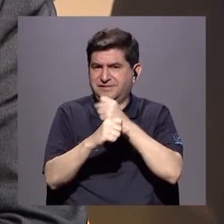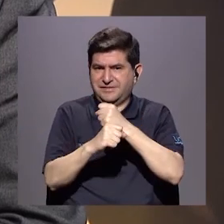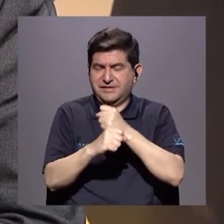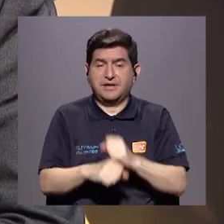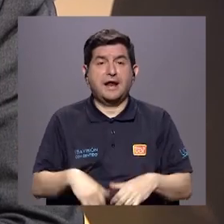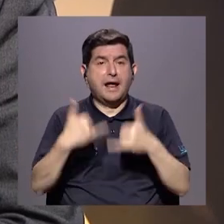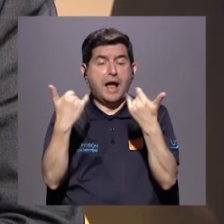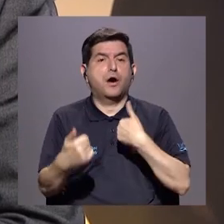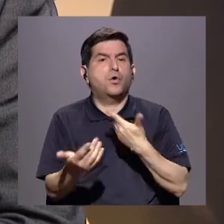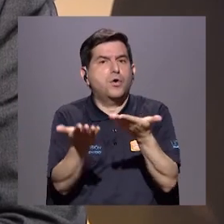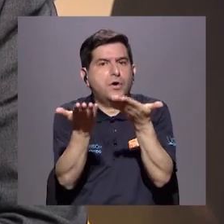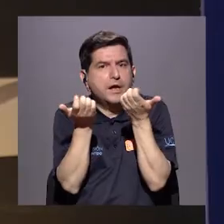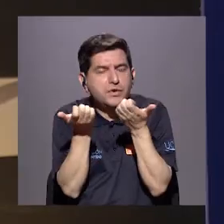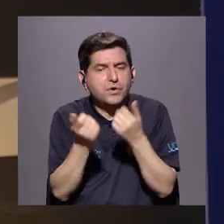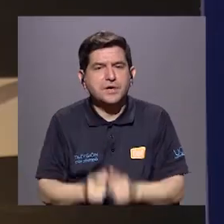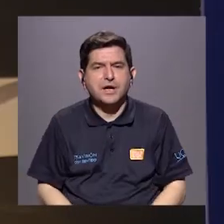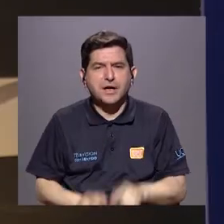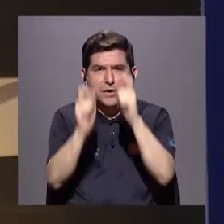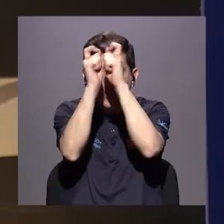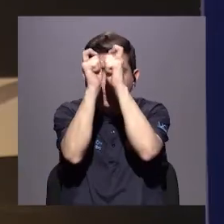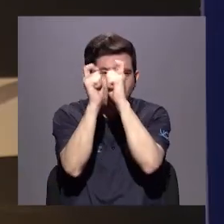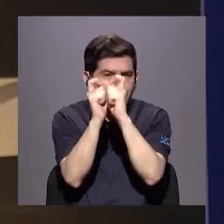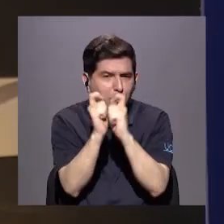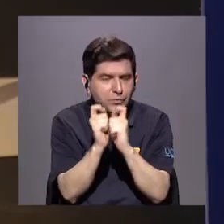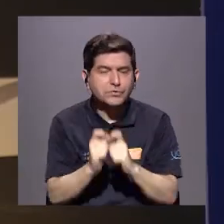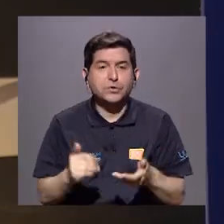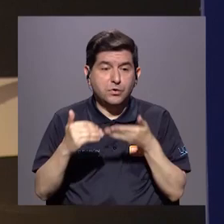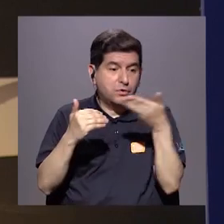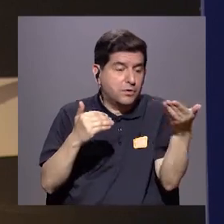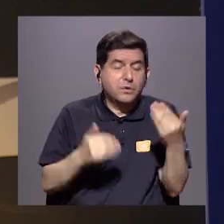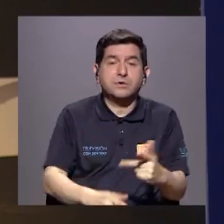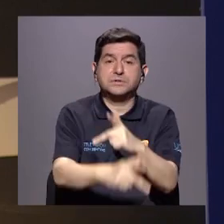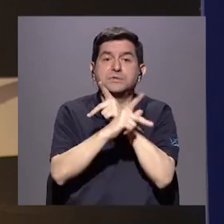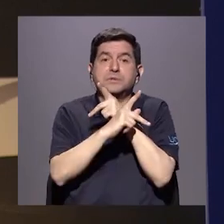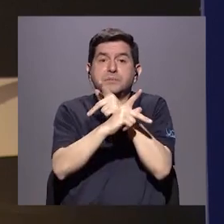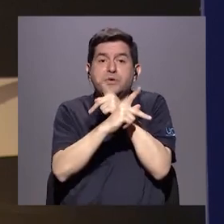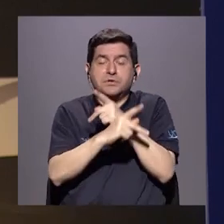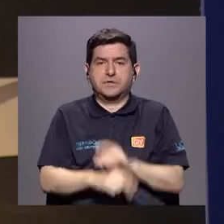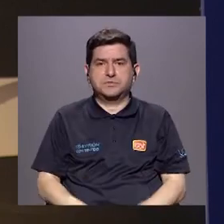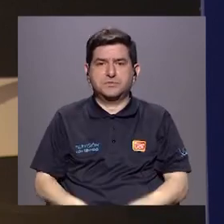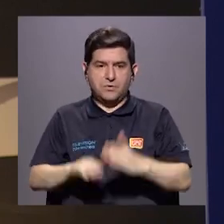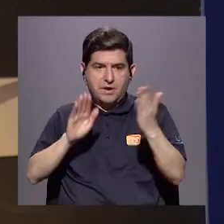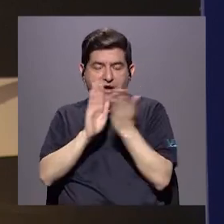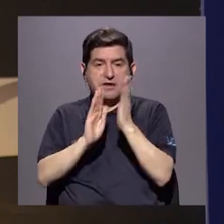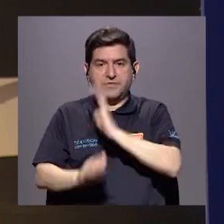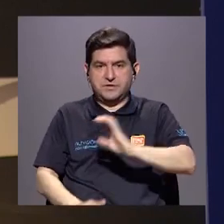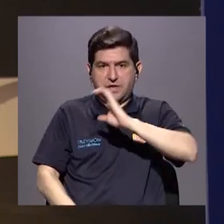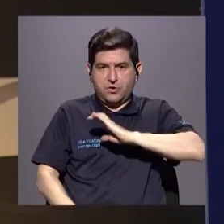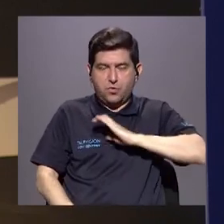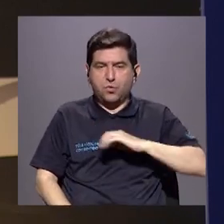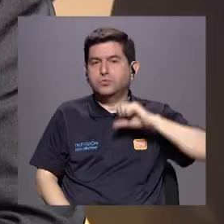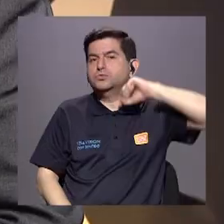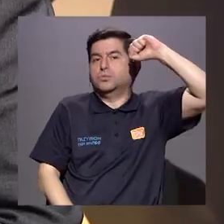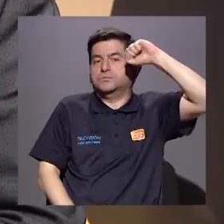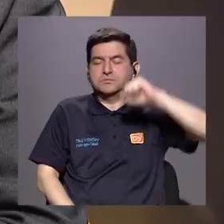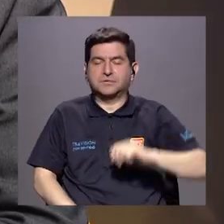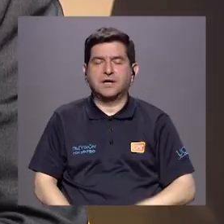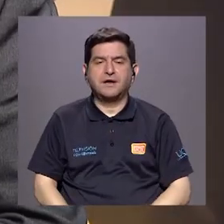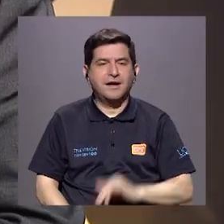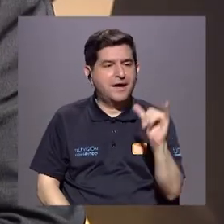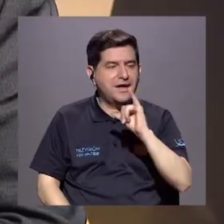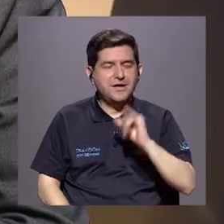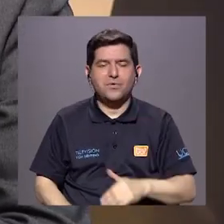ahora yo quisiera que nos puntualizar a algunos factores protectores frente al comportamiento suicida ok